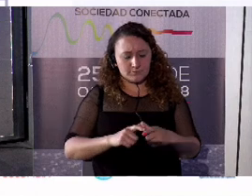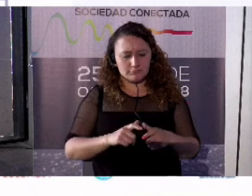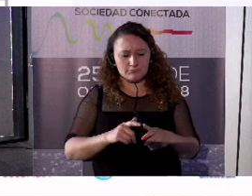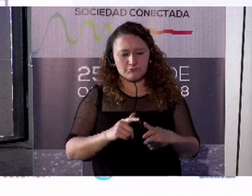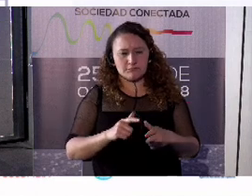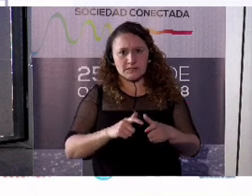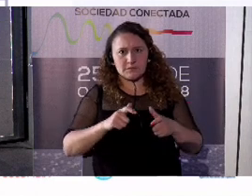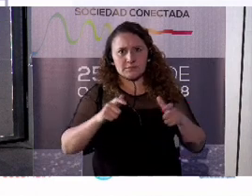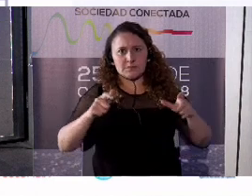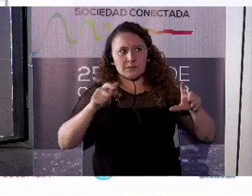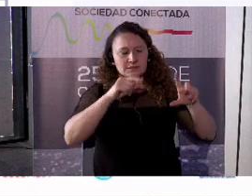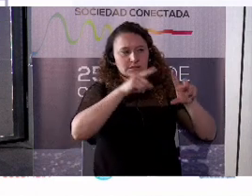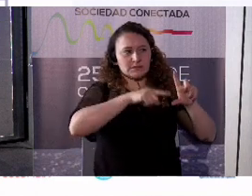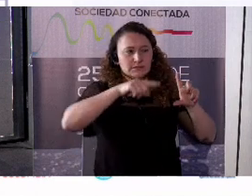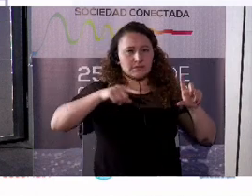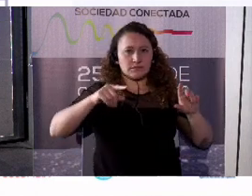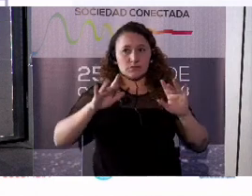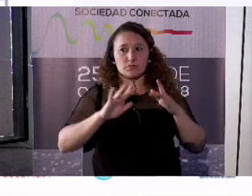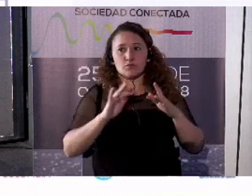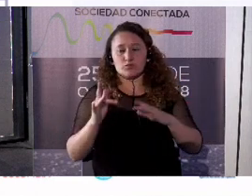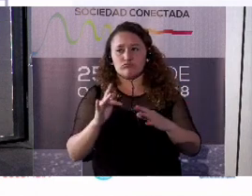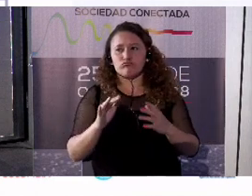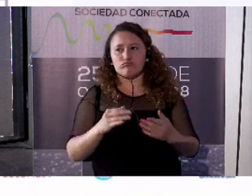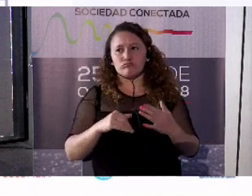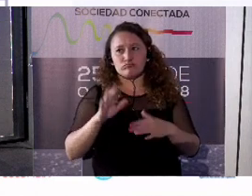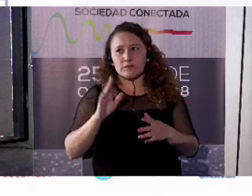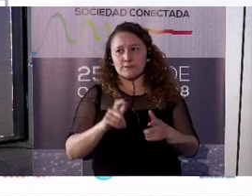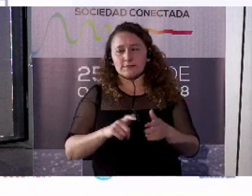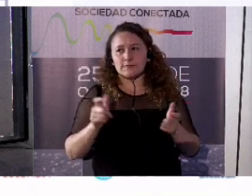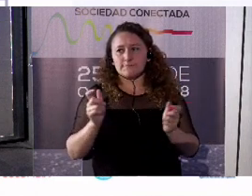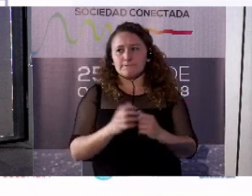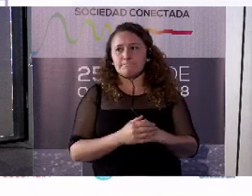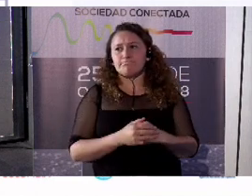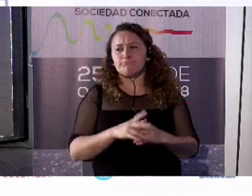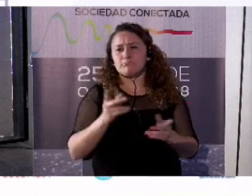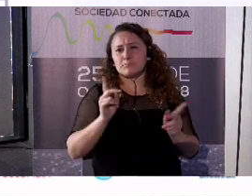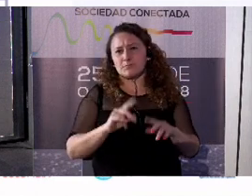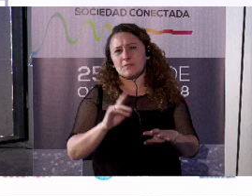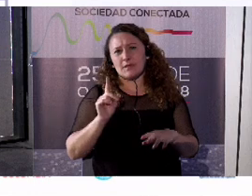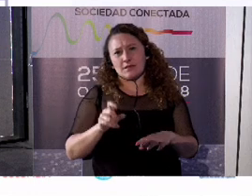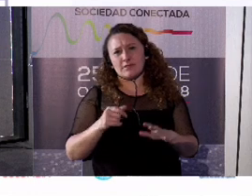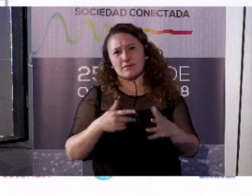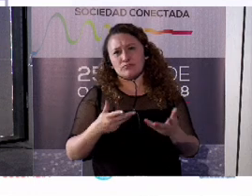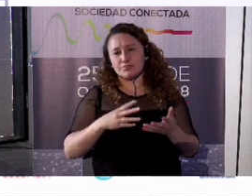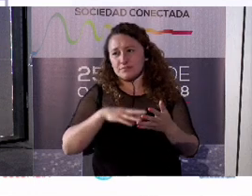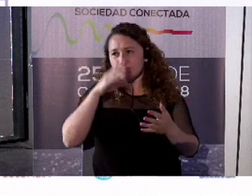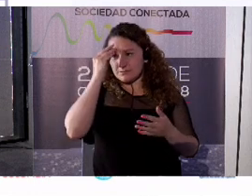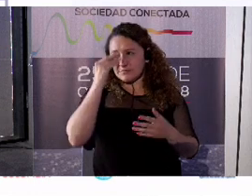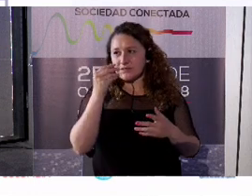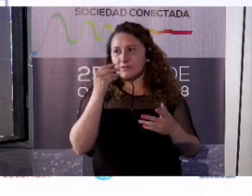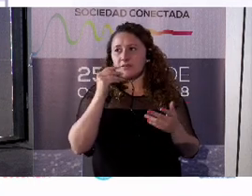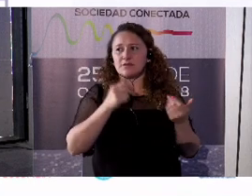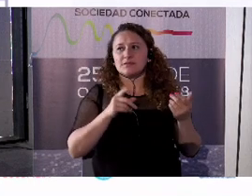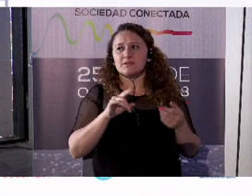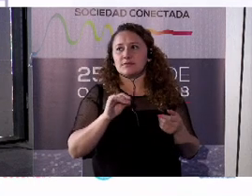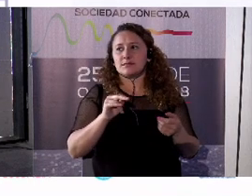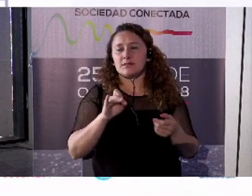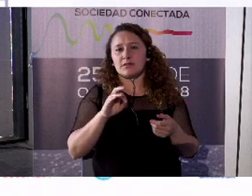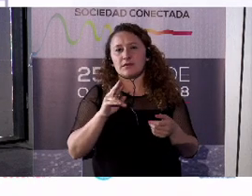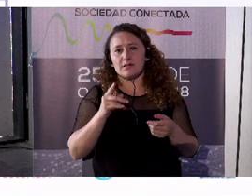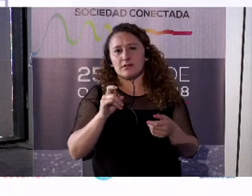la capacidad de la red entonces también tenemos que aprender de la sinergia en